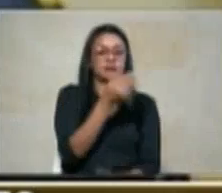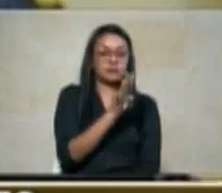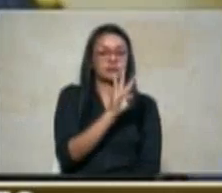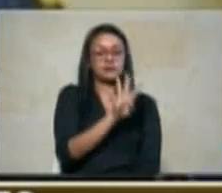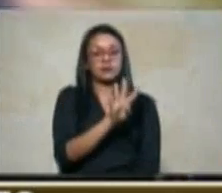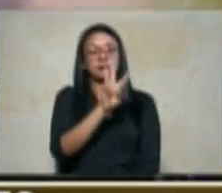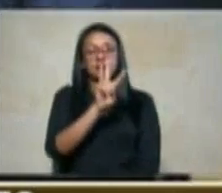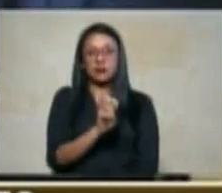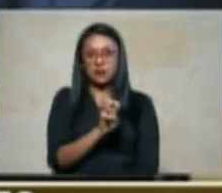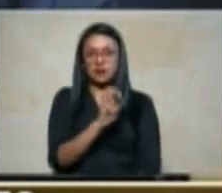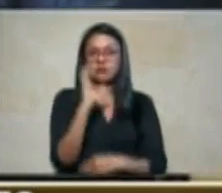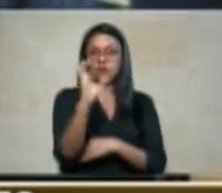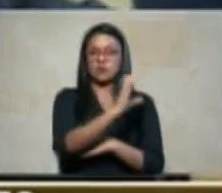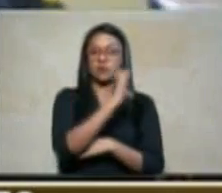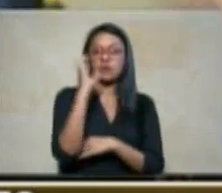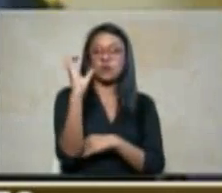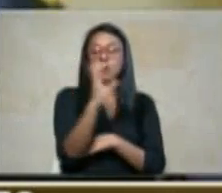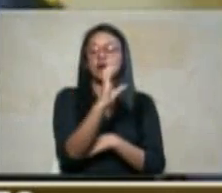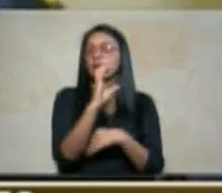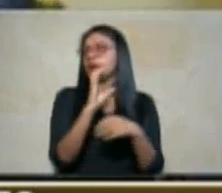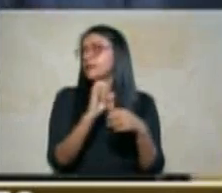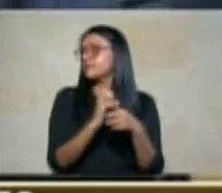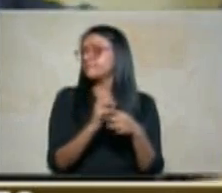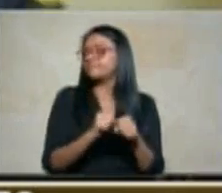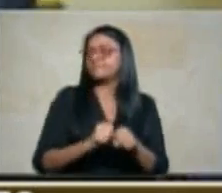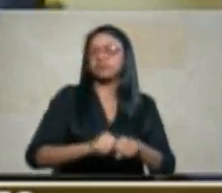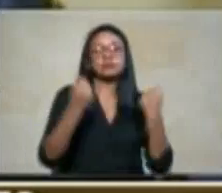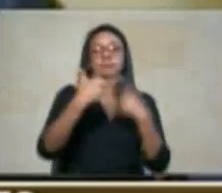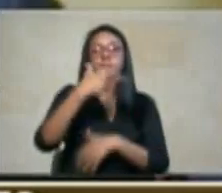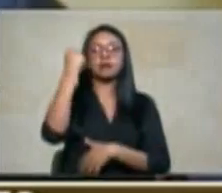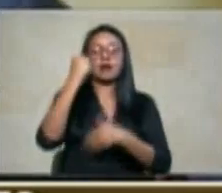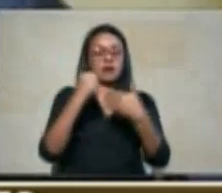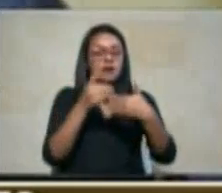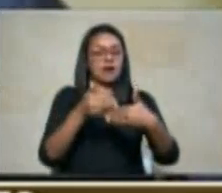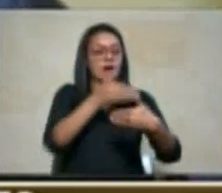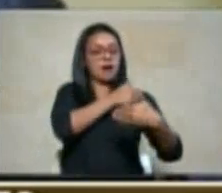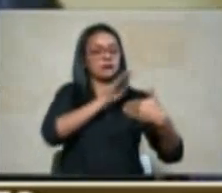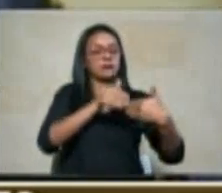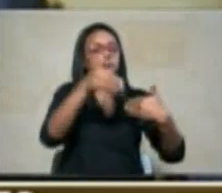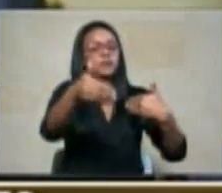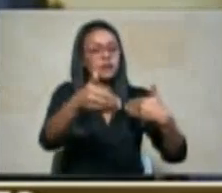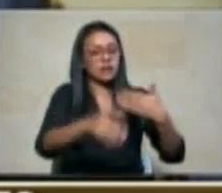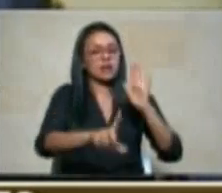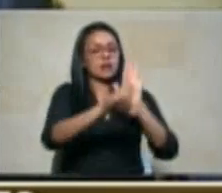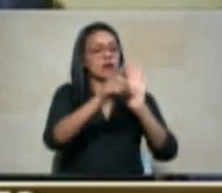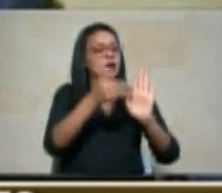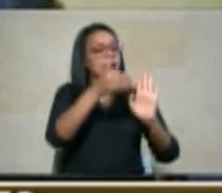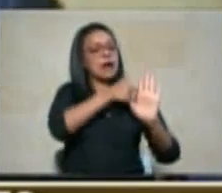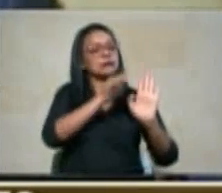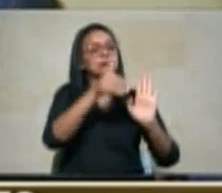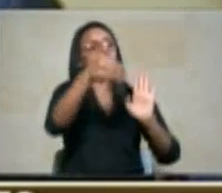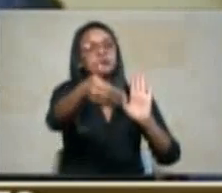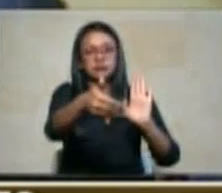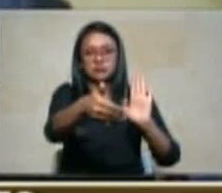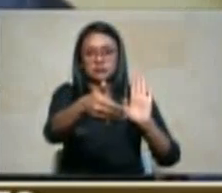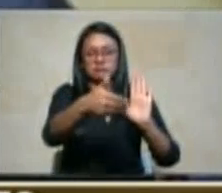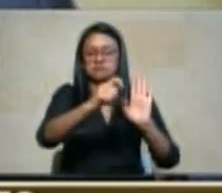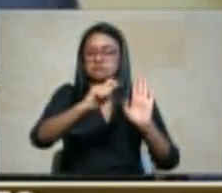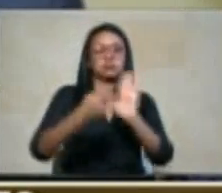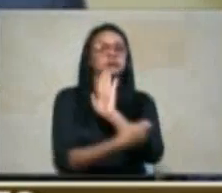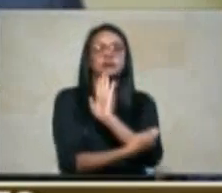después de la ley y que su ejecución, su operación es perfecta. No,